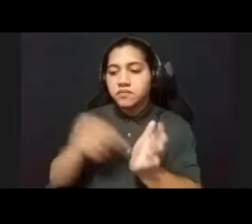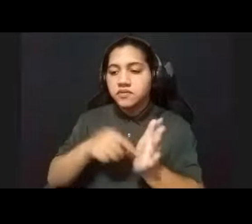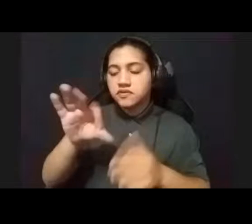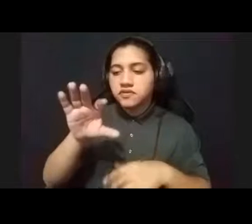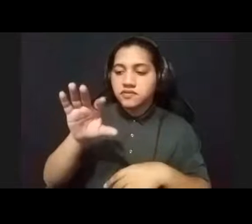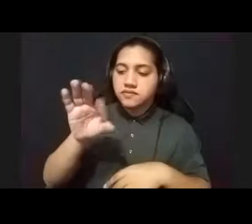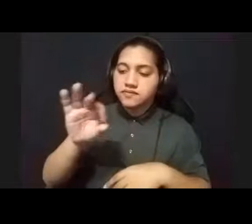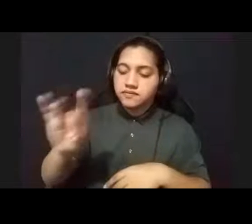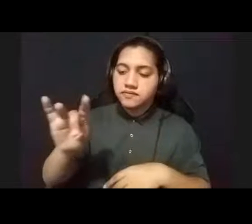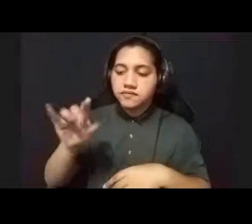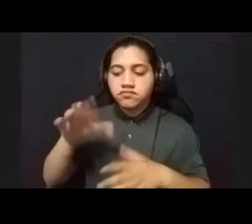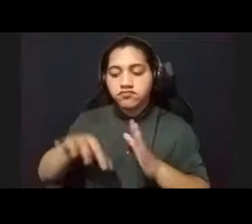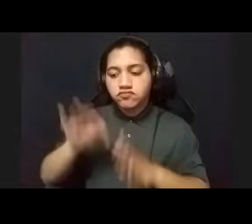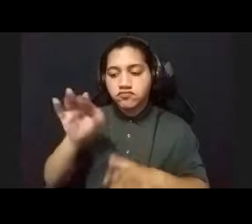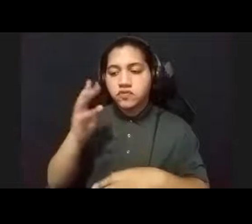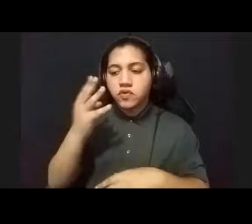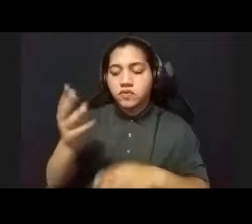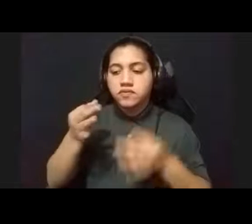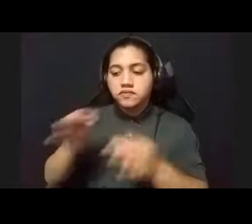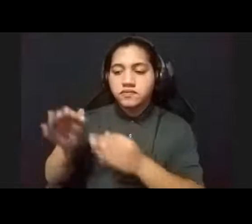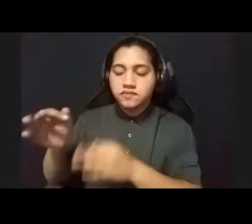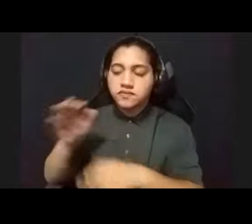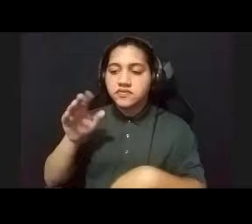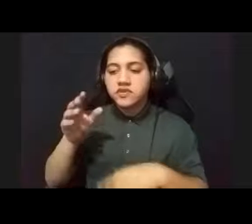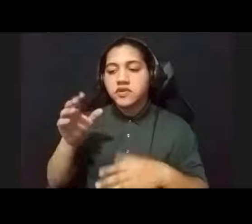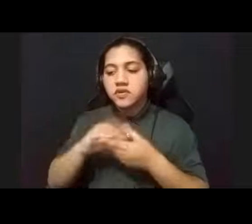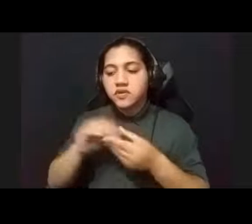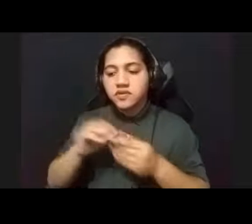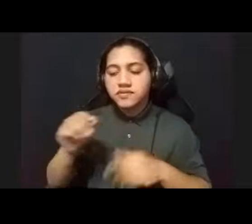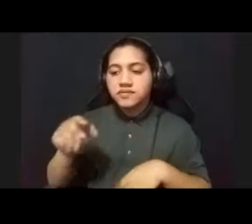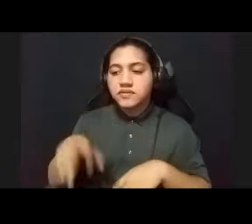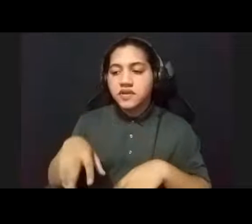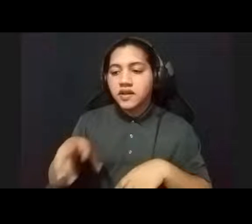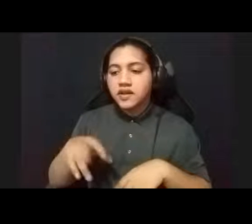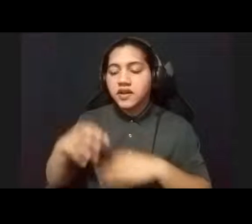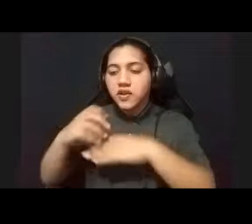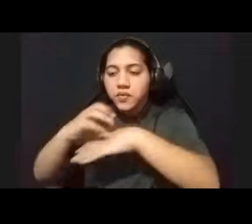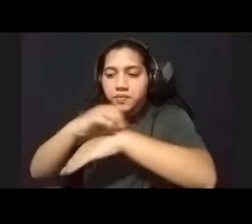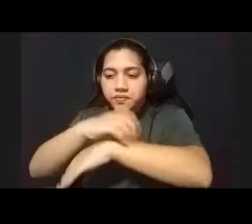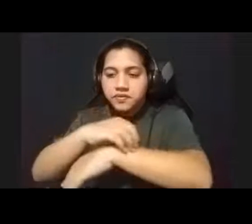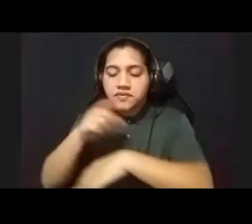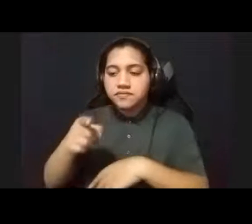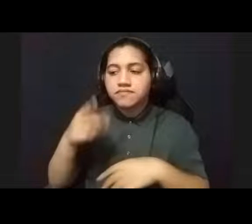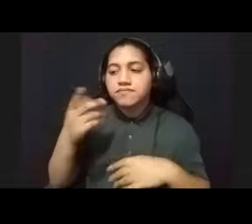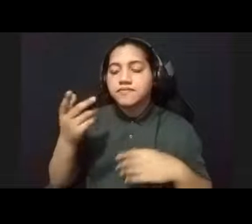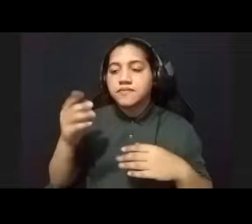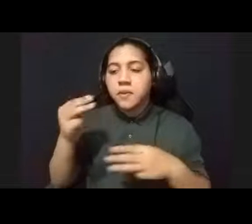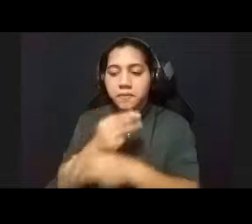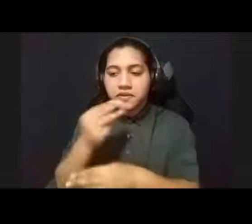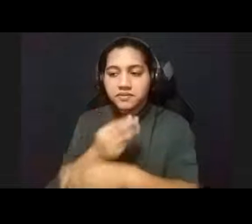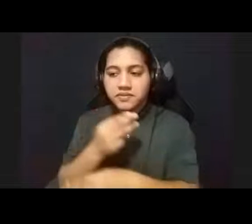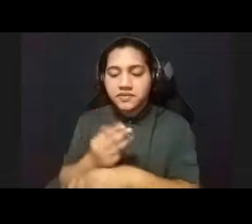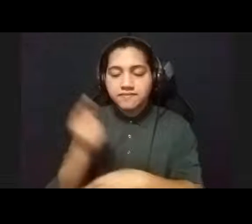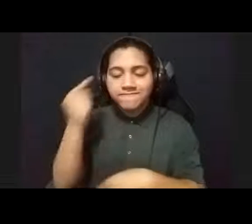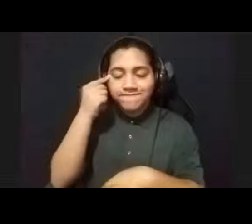1928. Podemos encontrar 4 versiones del cuento La Hormiguita, un cuento de lógica matemática muy divertido, pero que